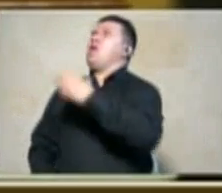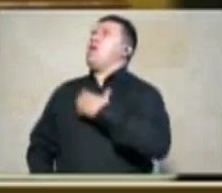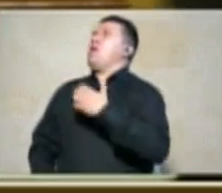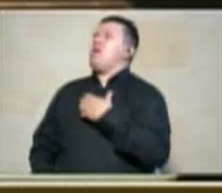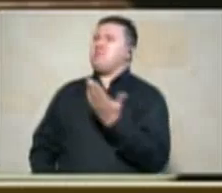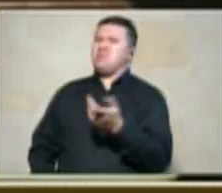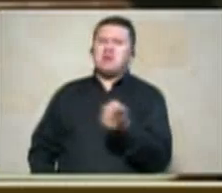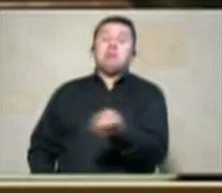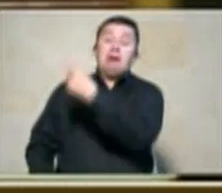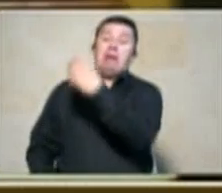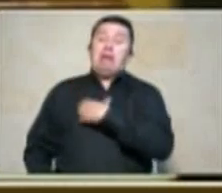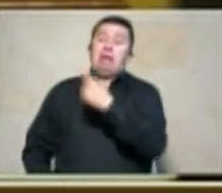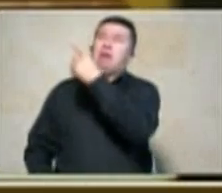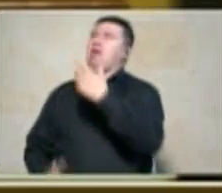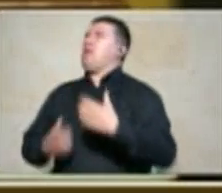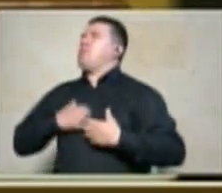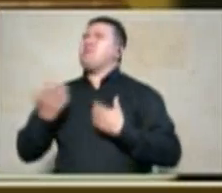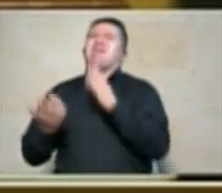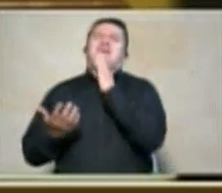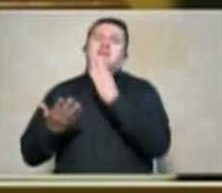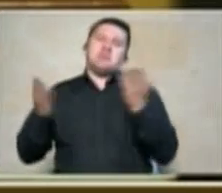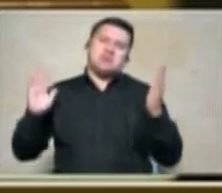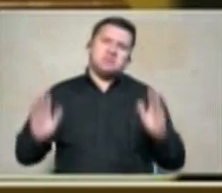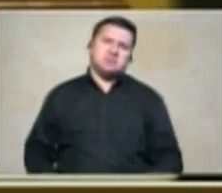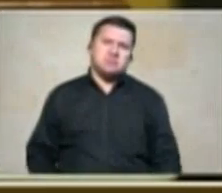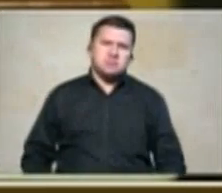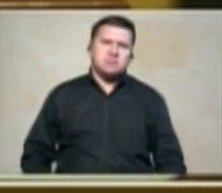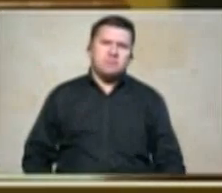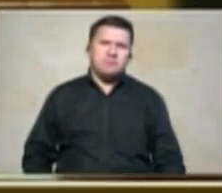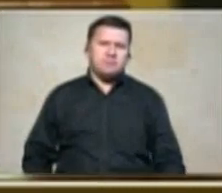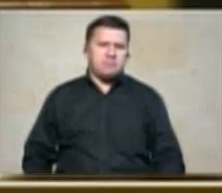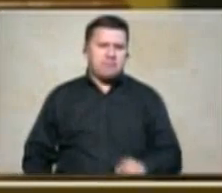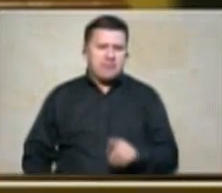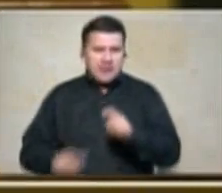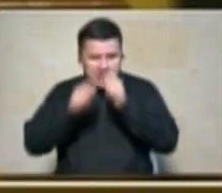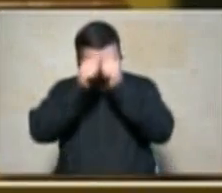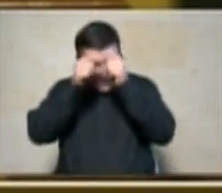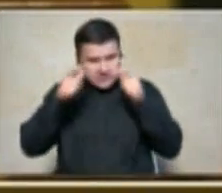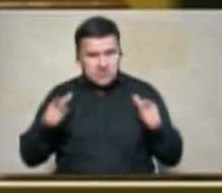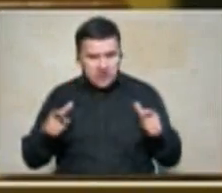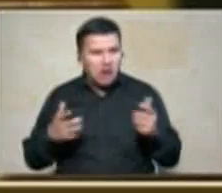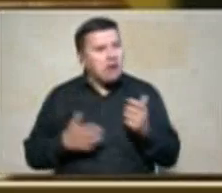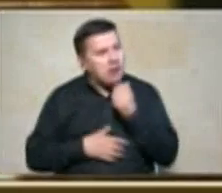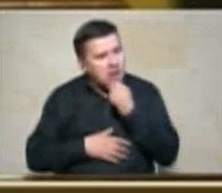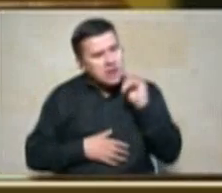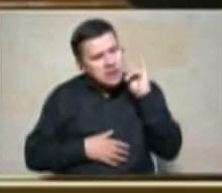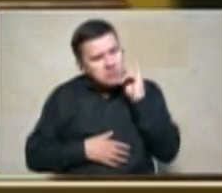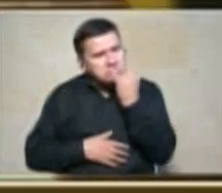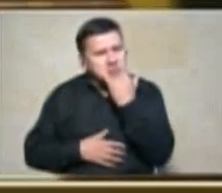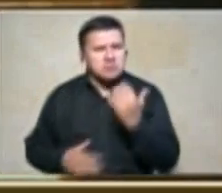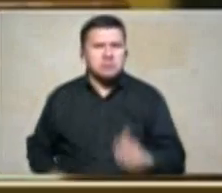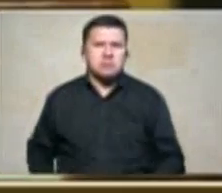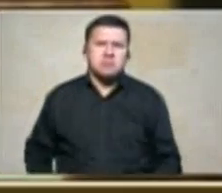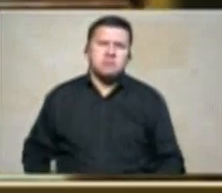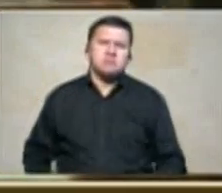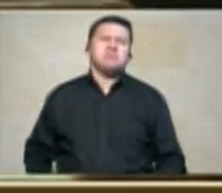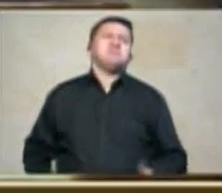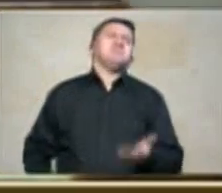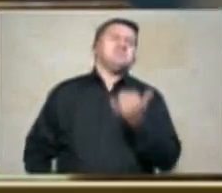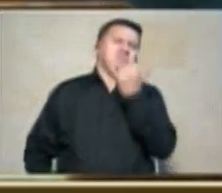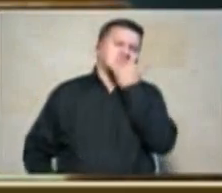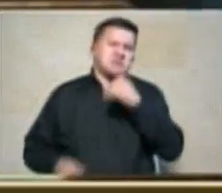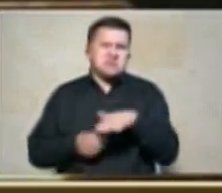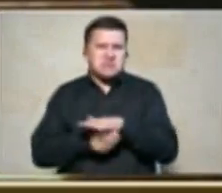el Estado para escucharlo, para oírlo. Pero imagínense la situación de un campesino, de un empresario del